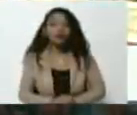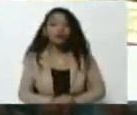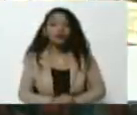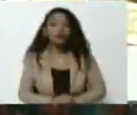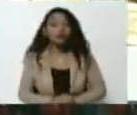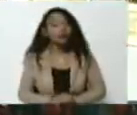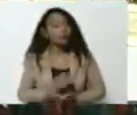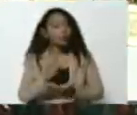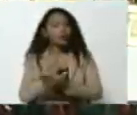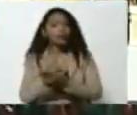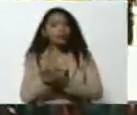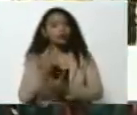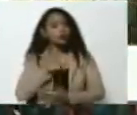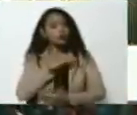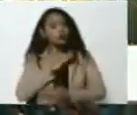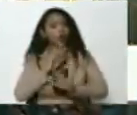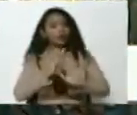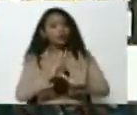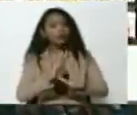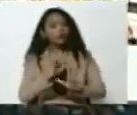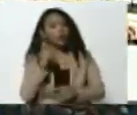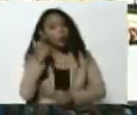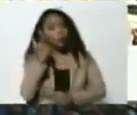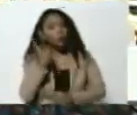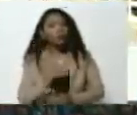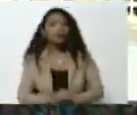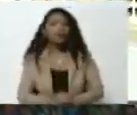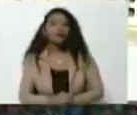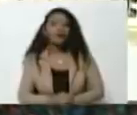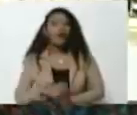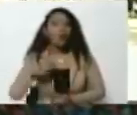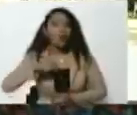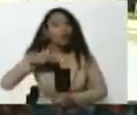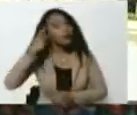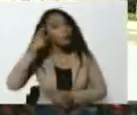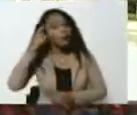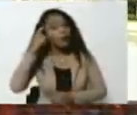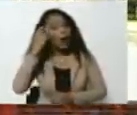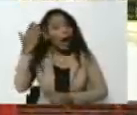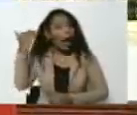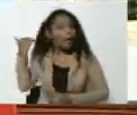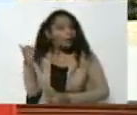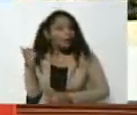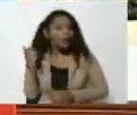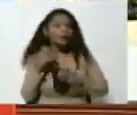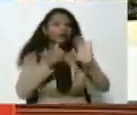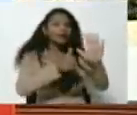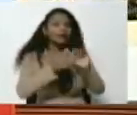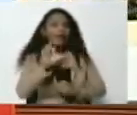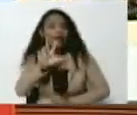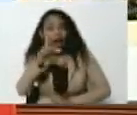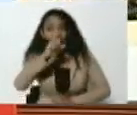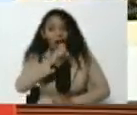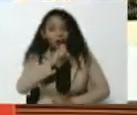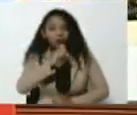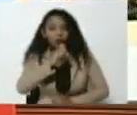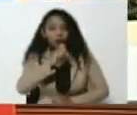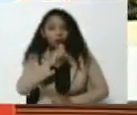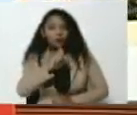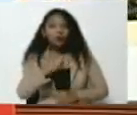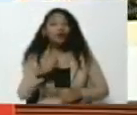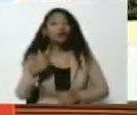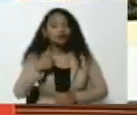como siempre hemos estado. Si hoy recordamos hace 63 años, también